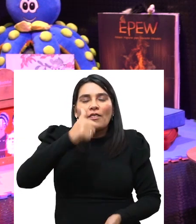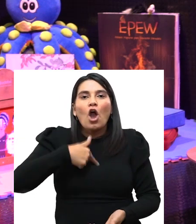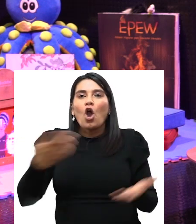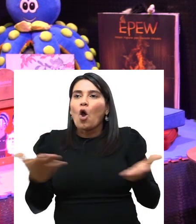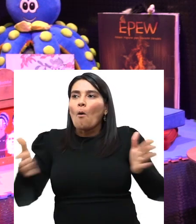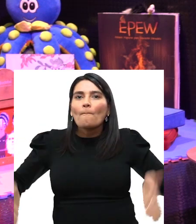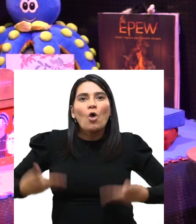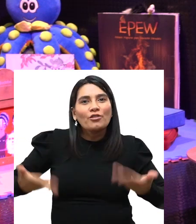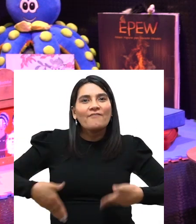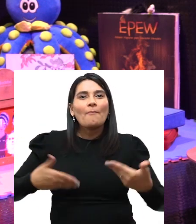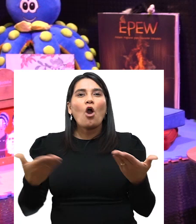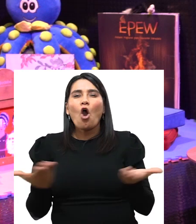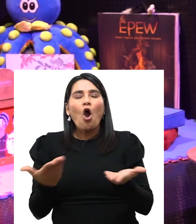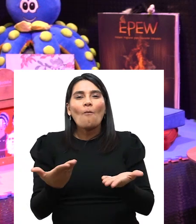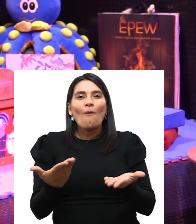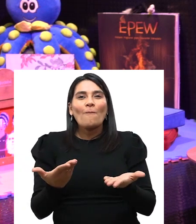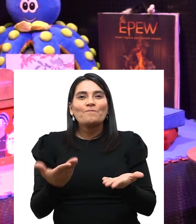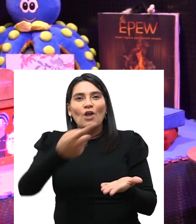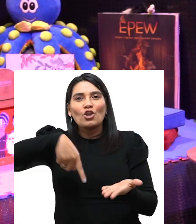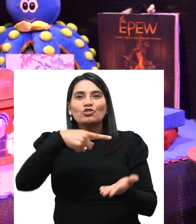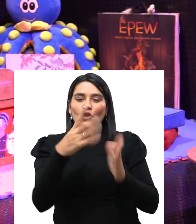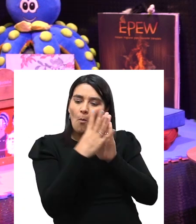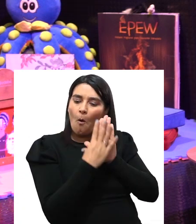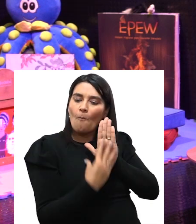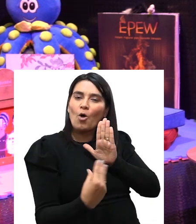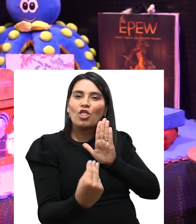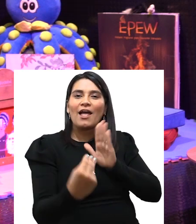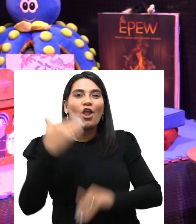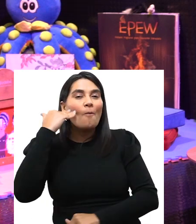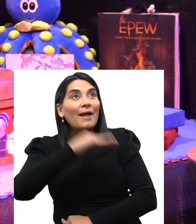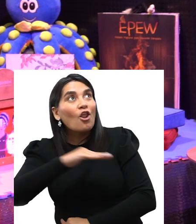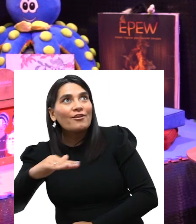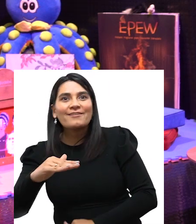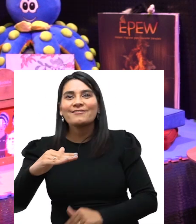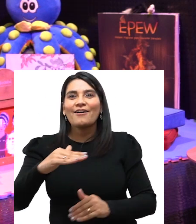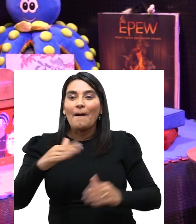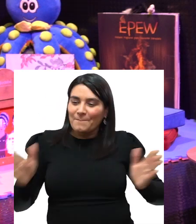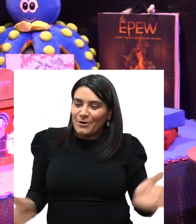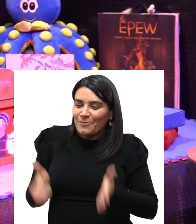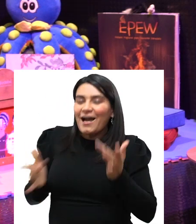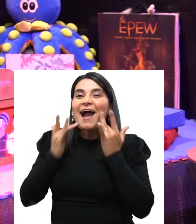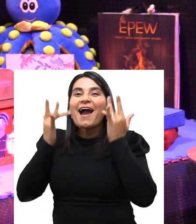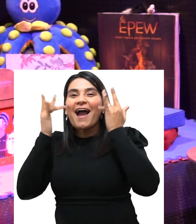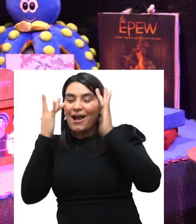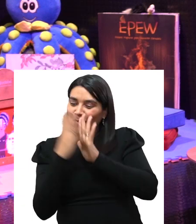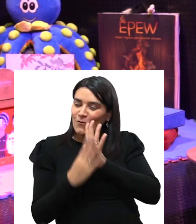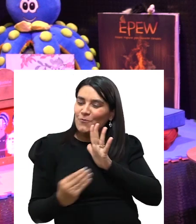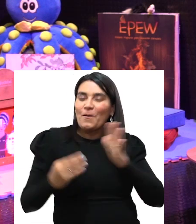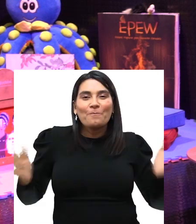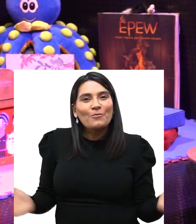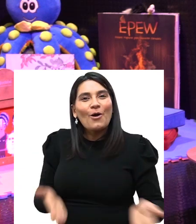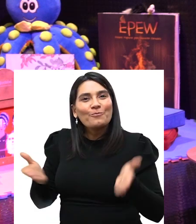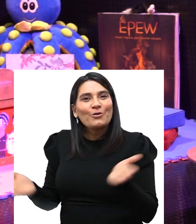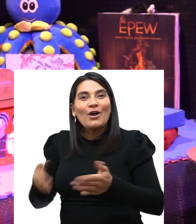cómo somos efectivamente un referente para niños y niñas, promotores de alegría, promotores y promotoras